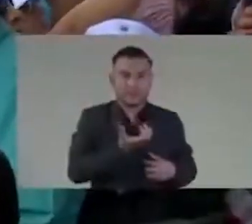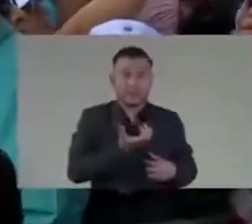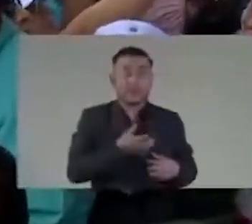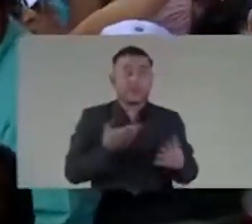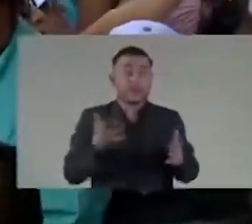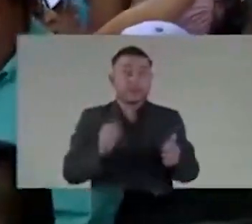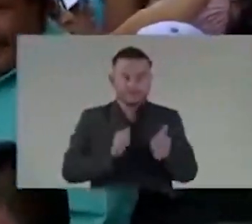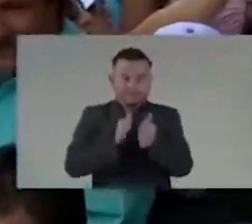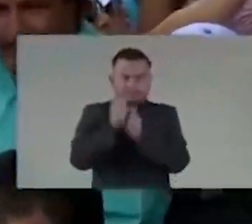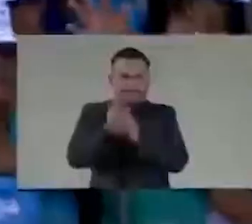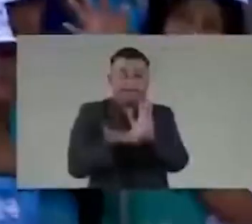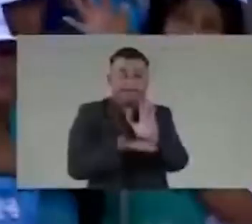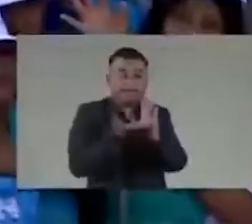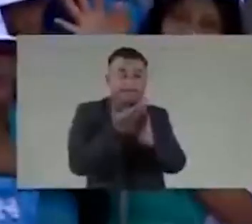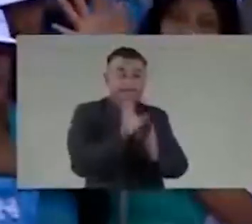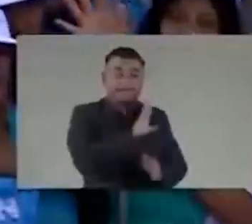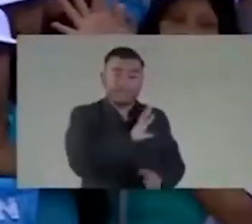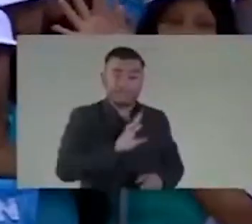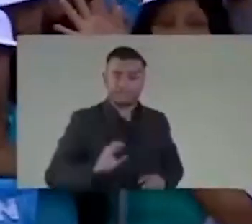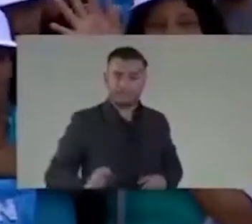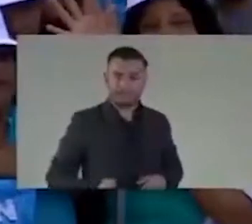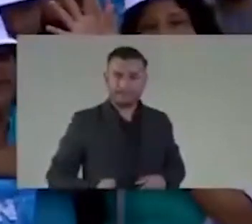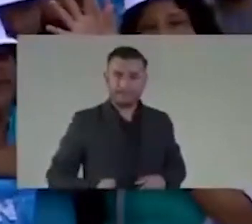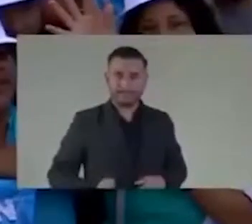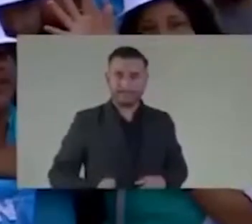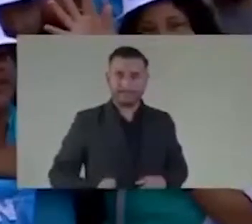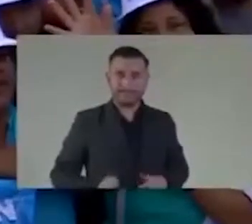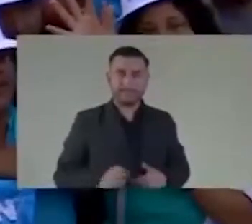para sacar nuestro país adelante.